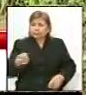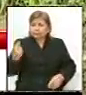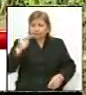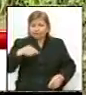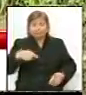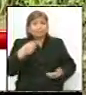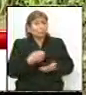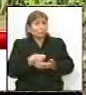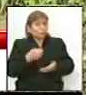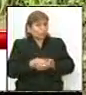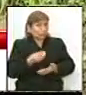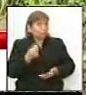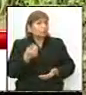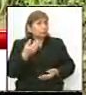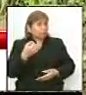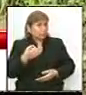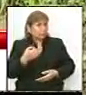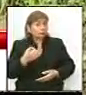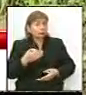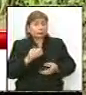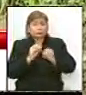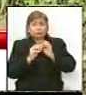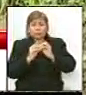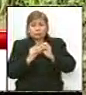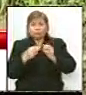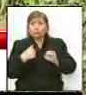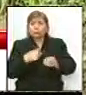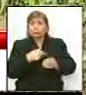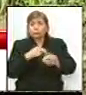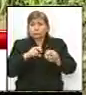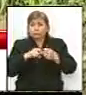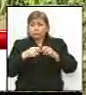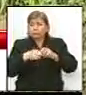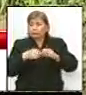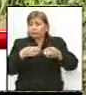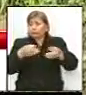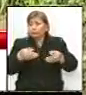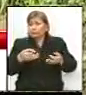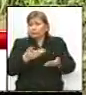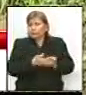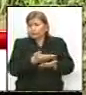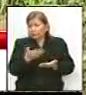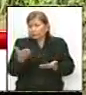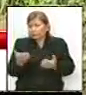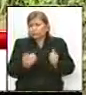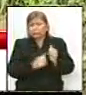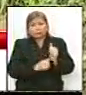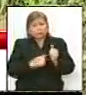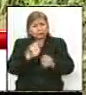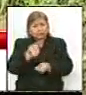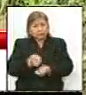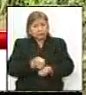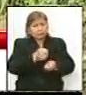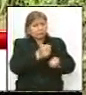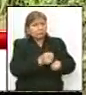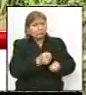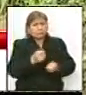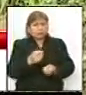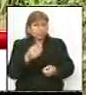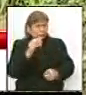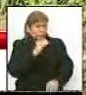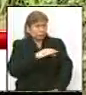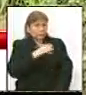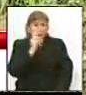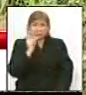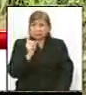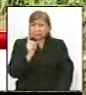dinero, supuestamente para solucionar nuestro problema. Pero verdad, acá son mis hermanos agricultores. ¿Habrá beneficiado a